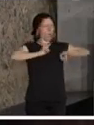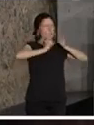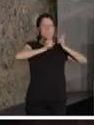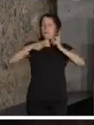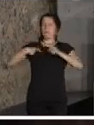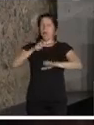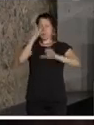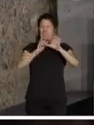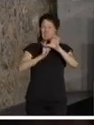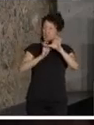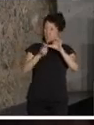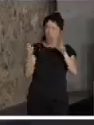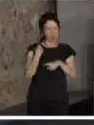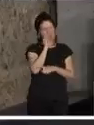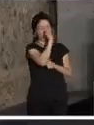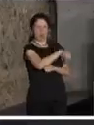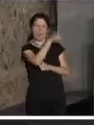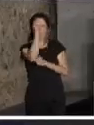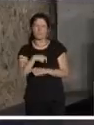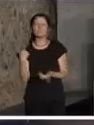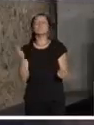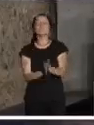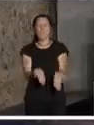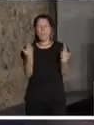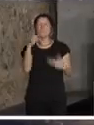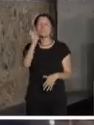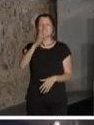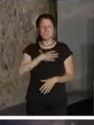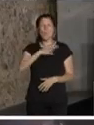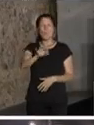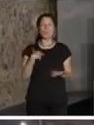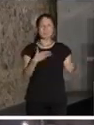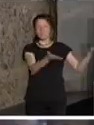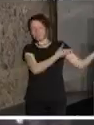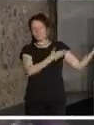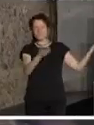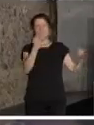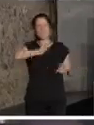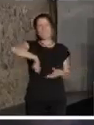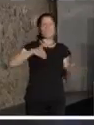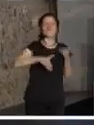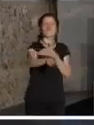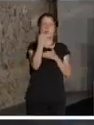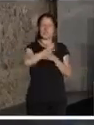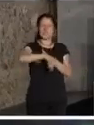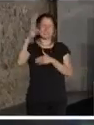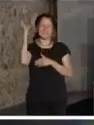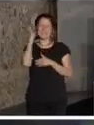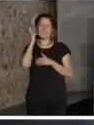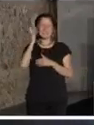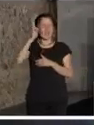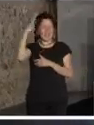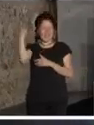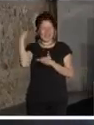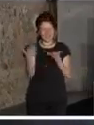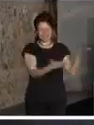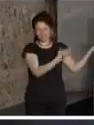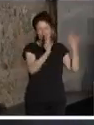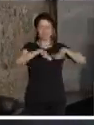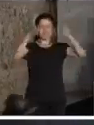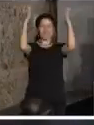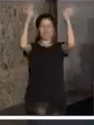más que un extremeño que una extremeña adelante que sí se puede y os dejo con vuestra próxima presidenta Irene de